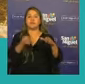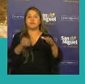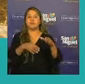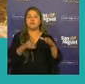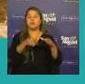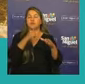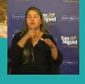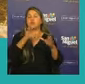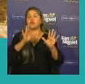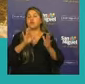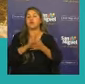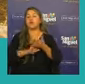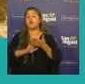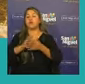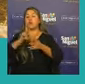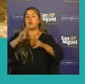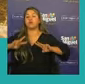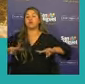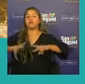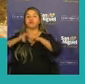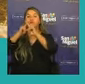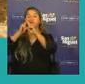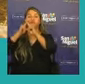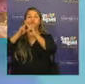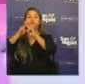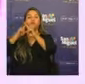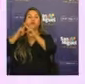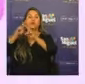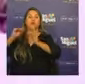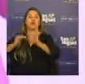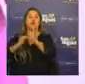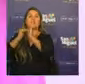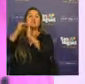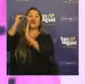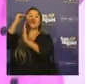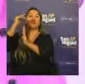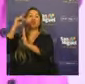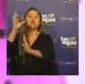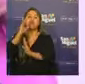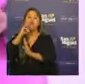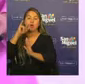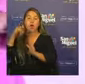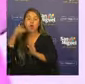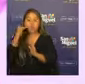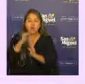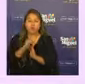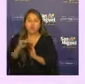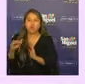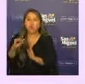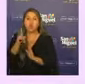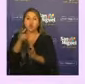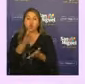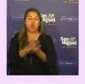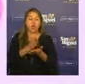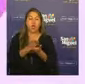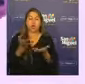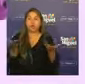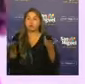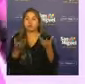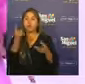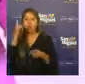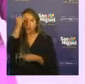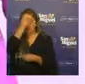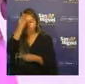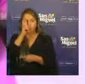que dejan un edificio y no se preocupan ni del jardín infantil, ni del equipamiento, ni del colegio, sino que aquí